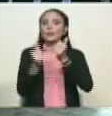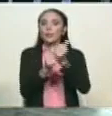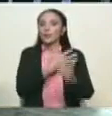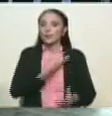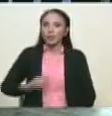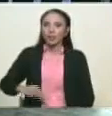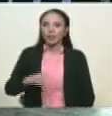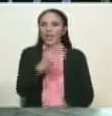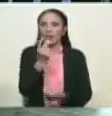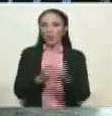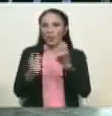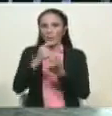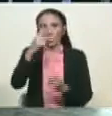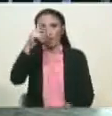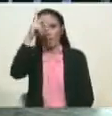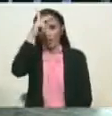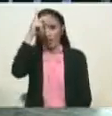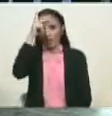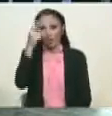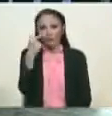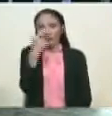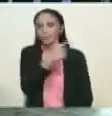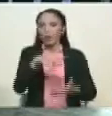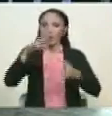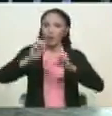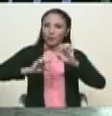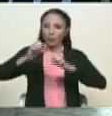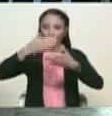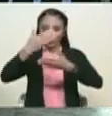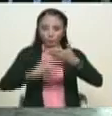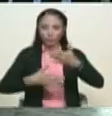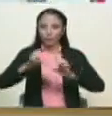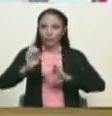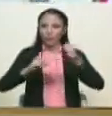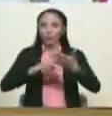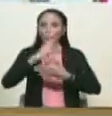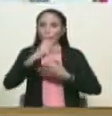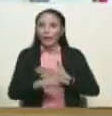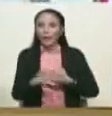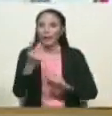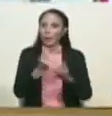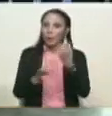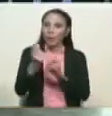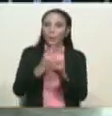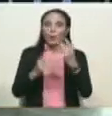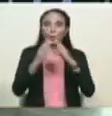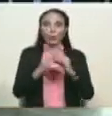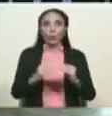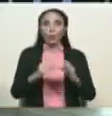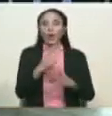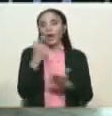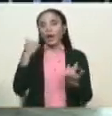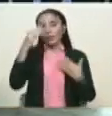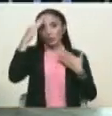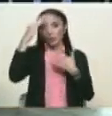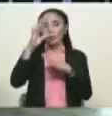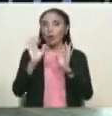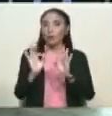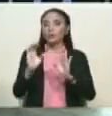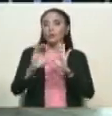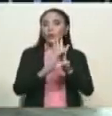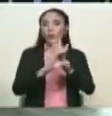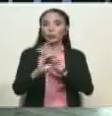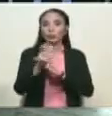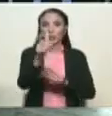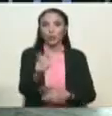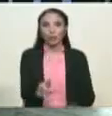revisando los planes, programas económicos. Quiero saludar de manera muy especial al constituyente